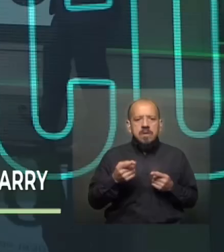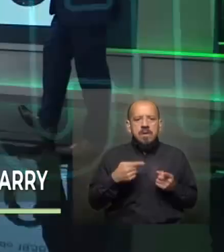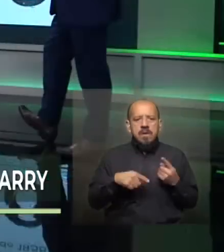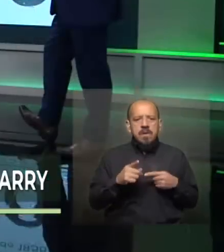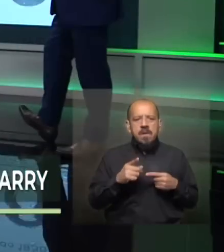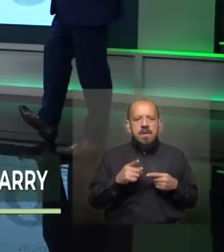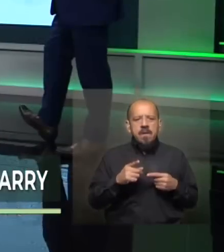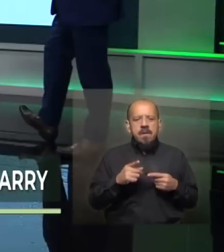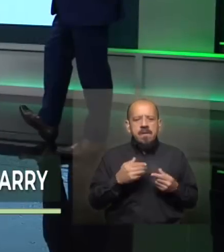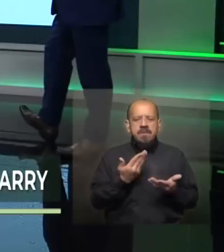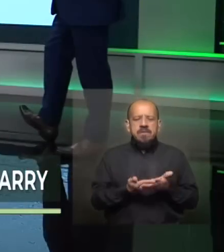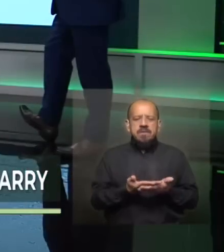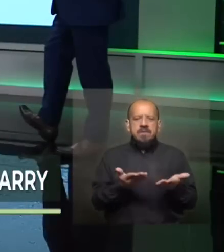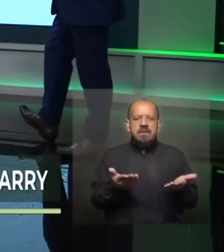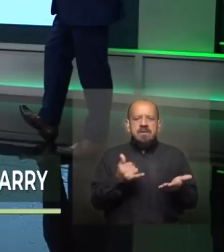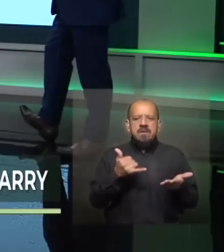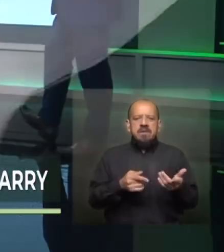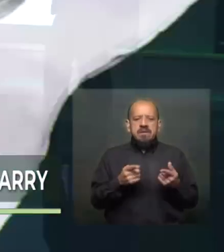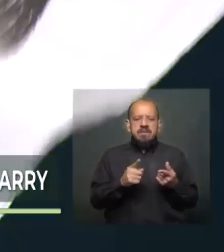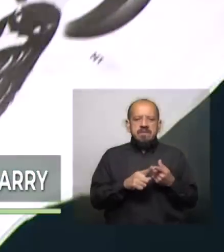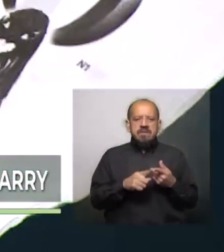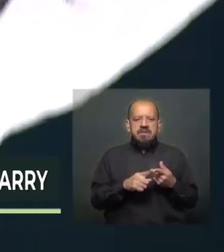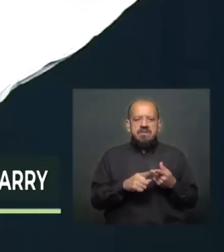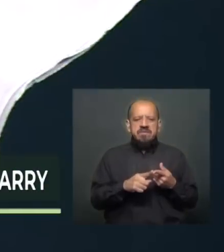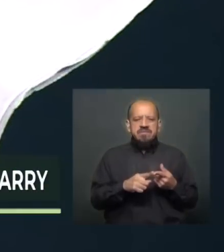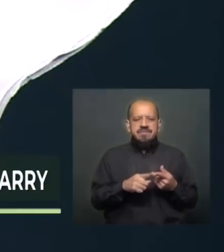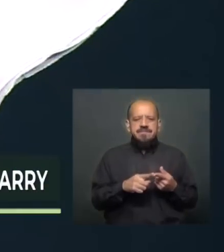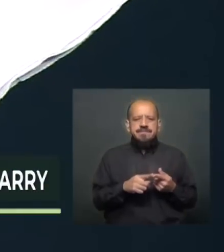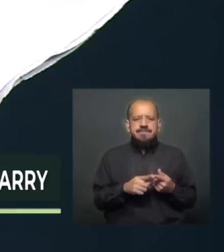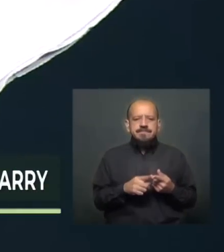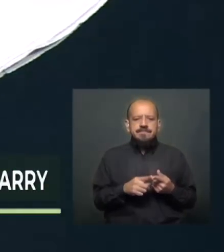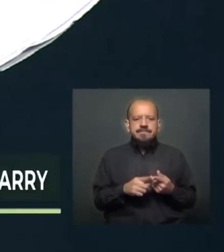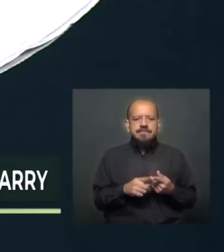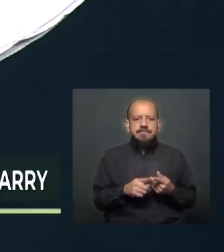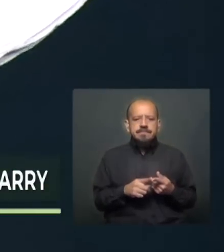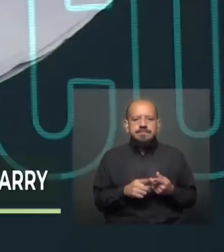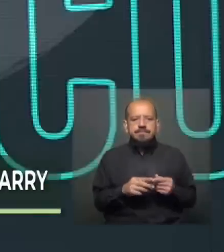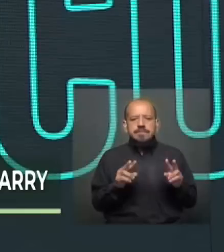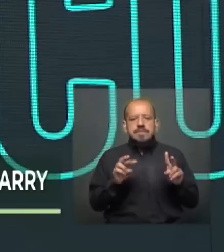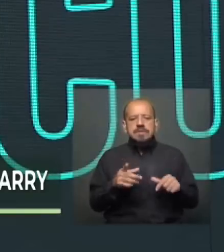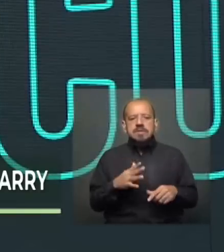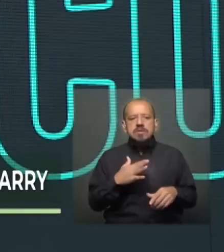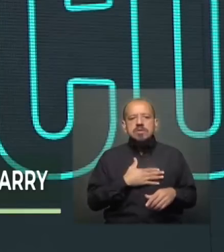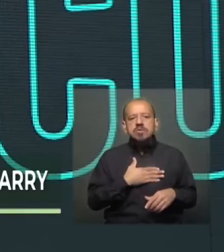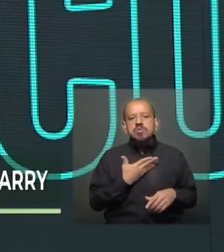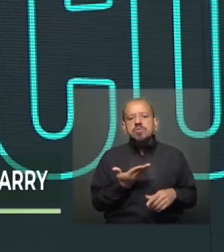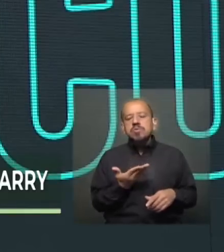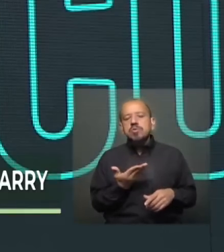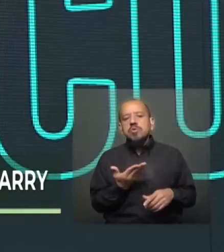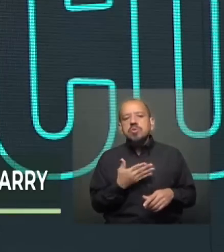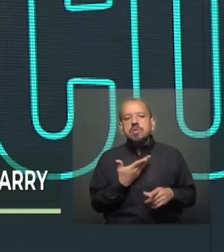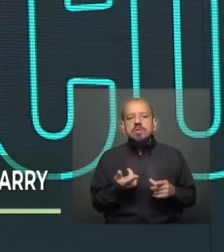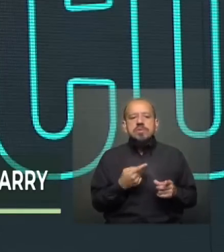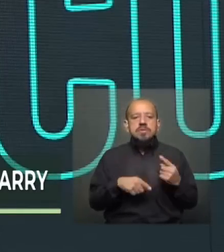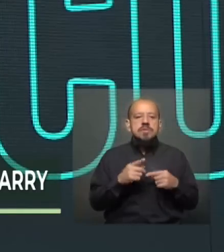recontra linda propuesta porque tiene por ejemplo tiene adelantos de de novelas o sea pedacitos de